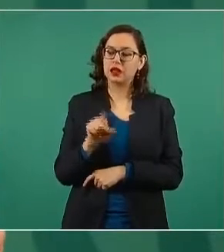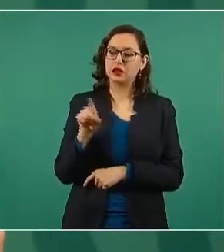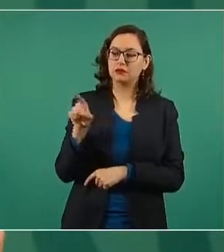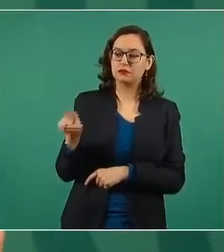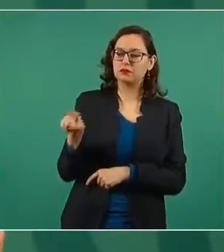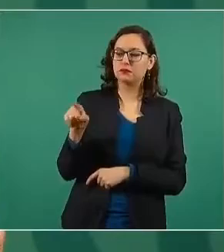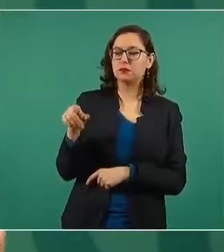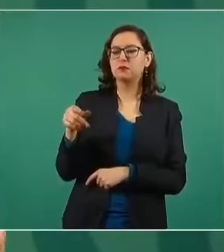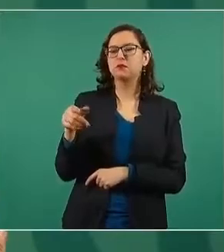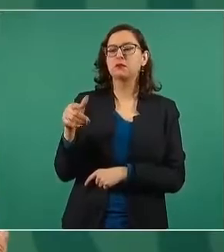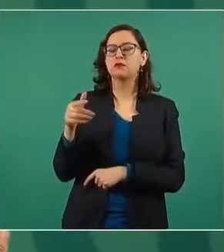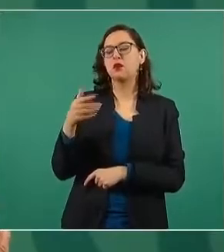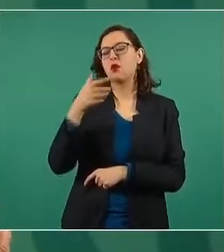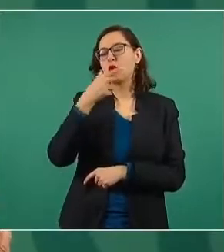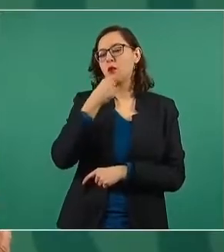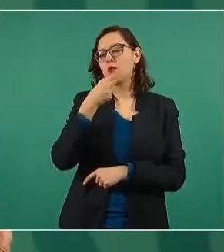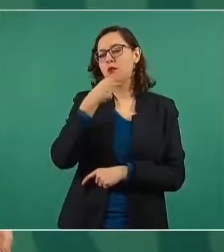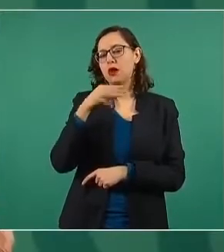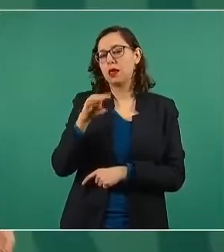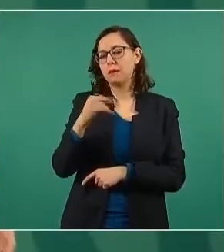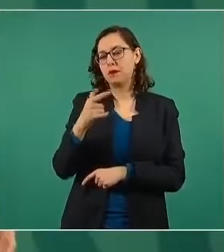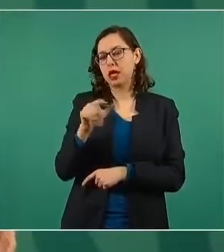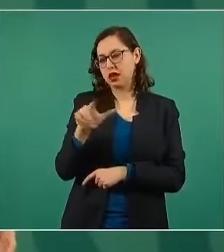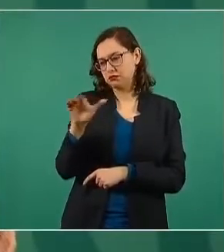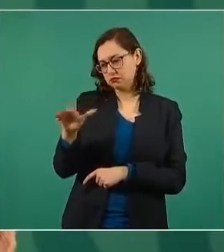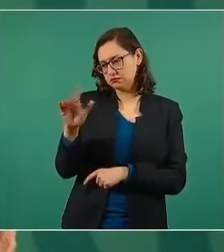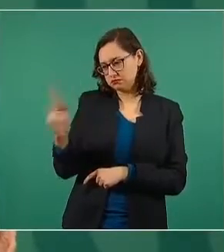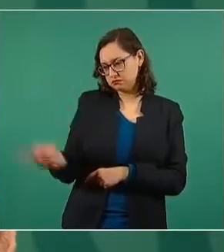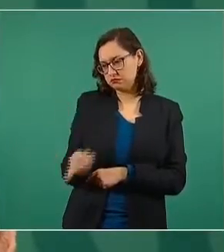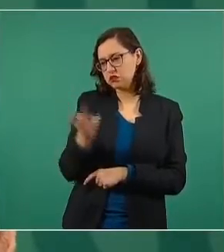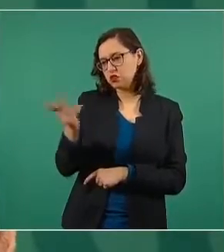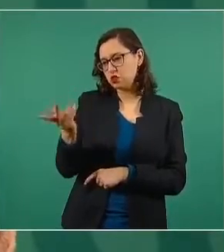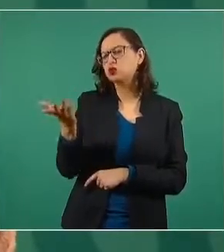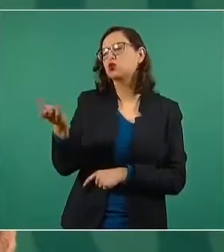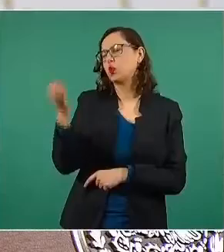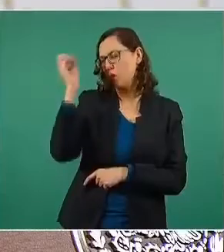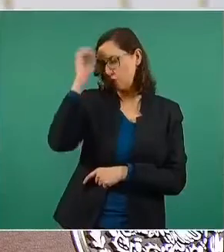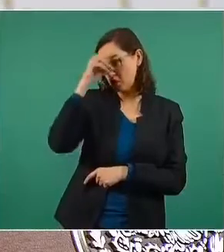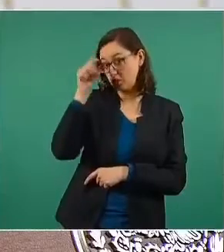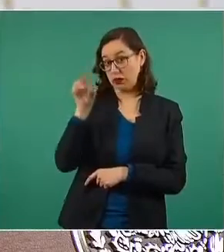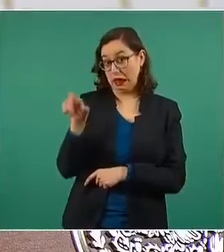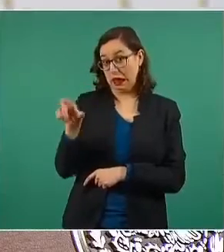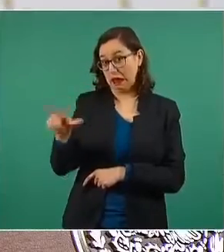a Miguel Lerdo de Tejada, y él le dice: